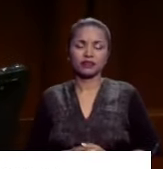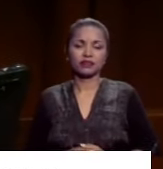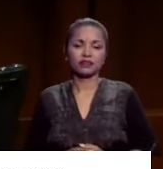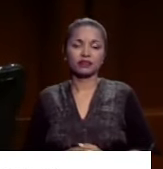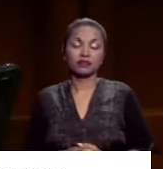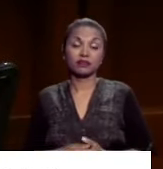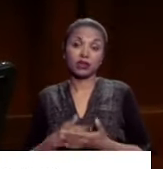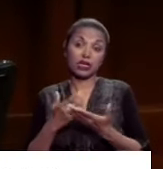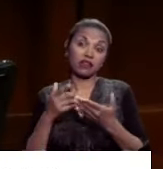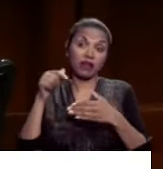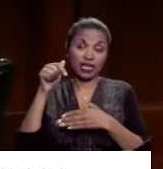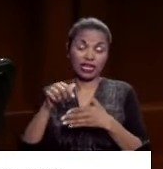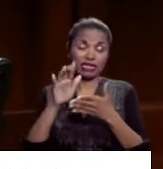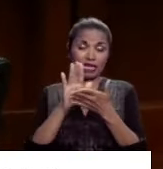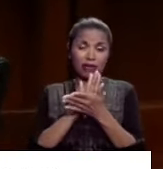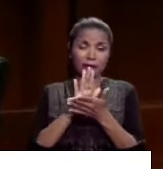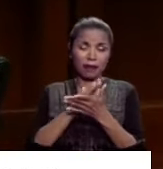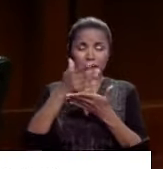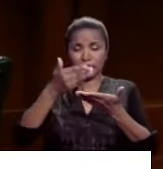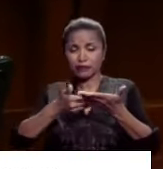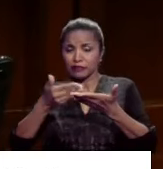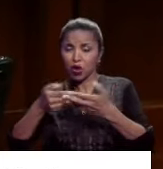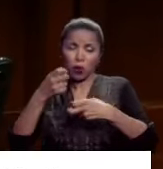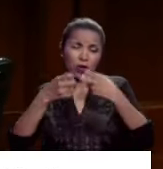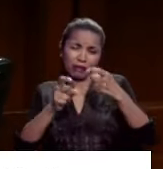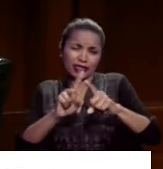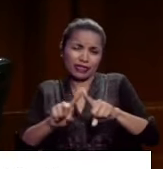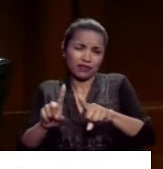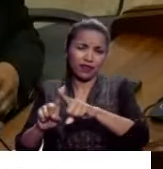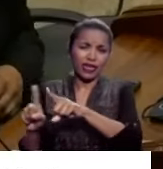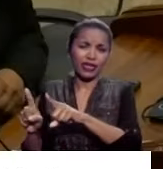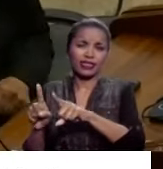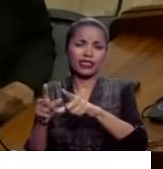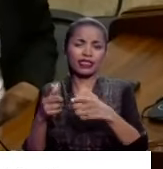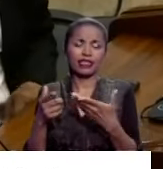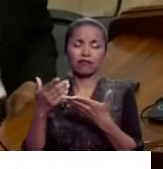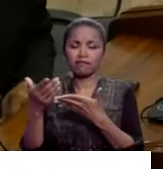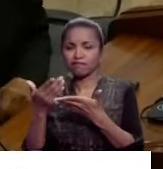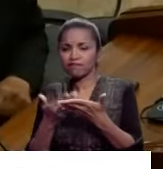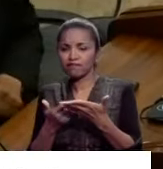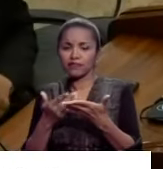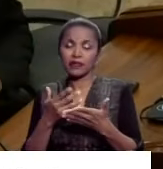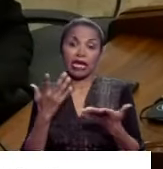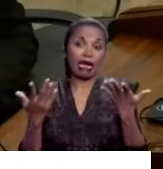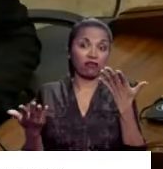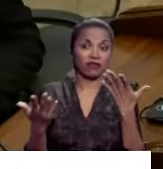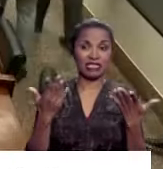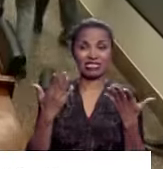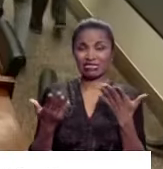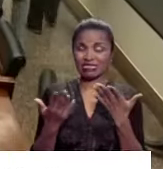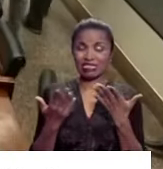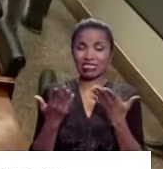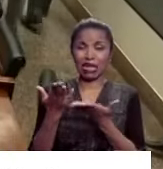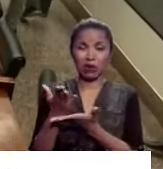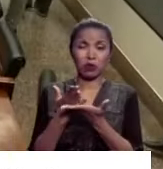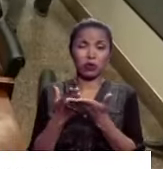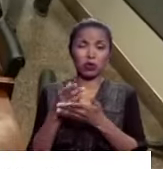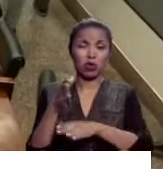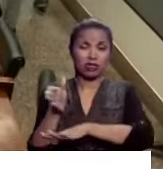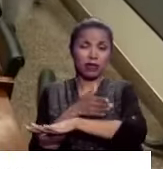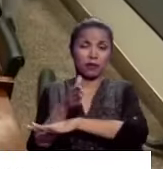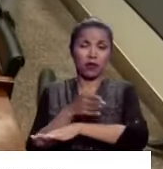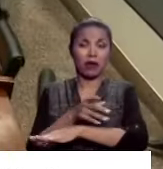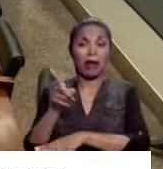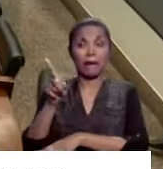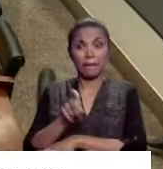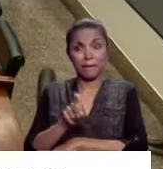hay expedientes que nosotros hemos estado vinculando, evacuando, que tuvieron meses. Nosotros,